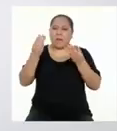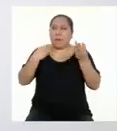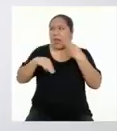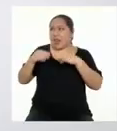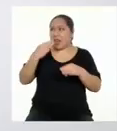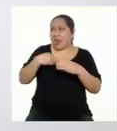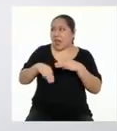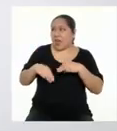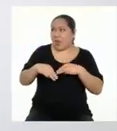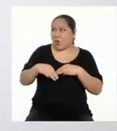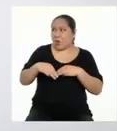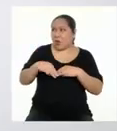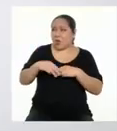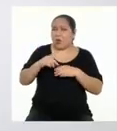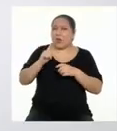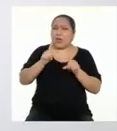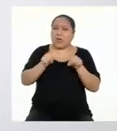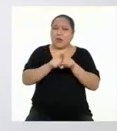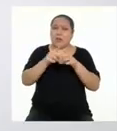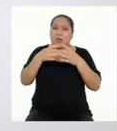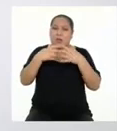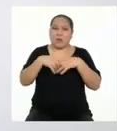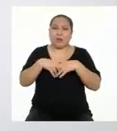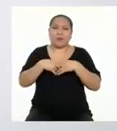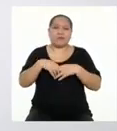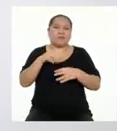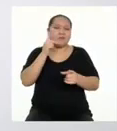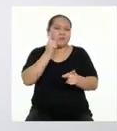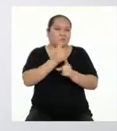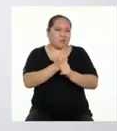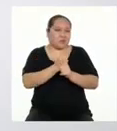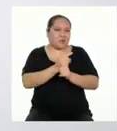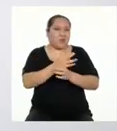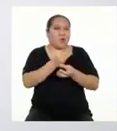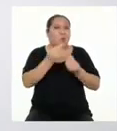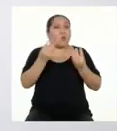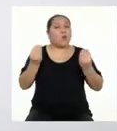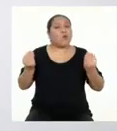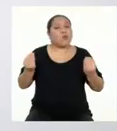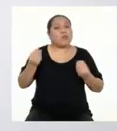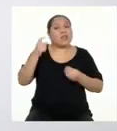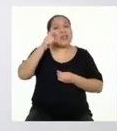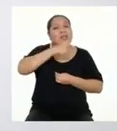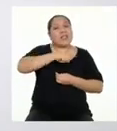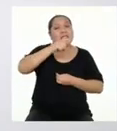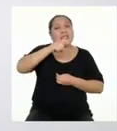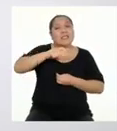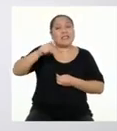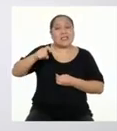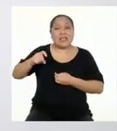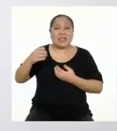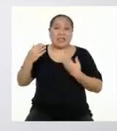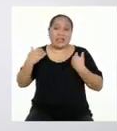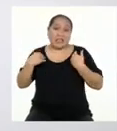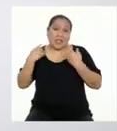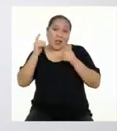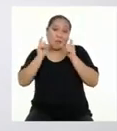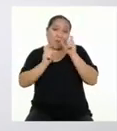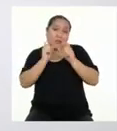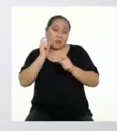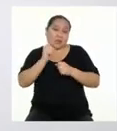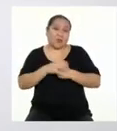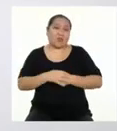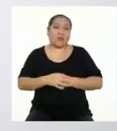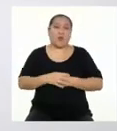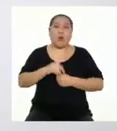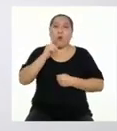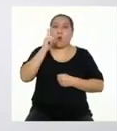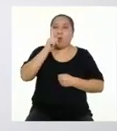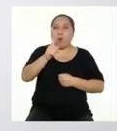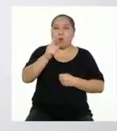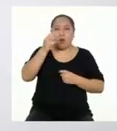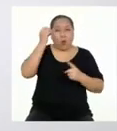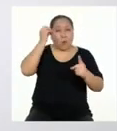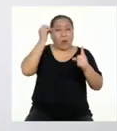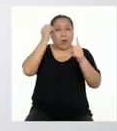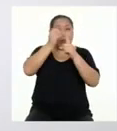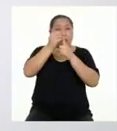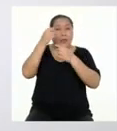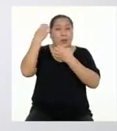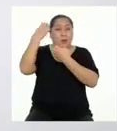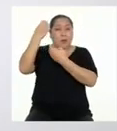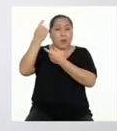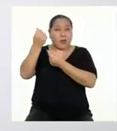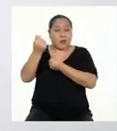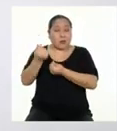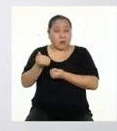empresas. Genial. Como dices, son muchas las necesidades que tenemos las personas. Y una de las tareas de la economía